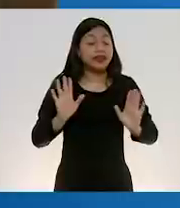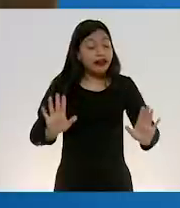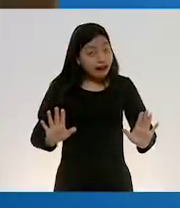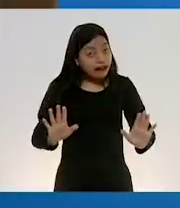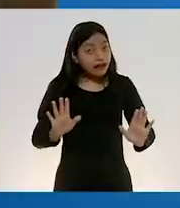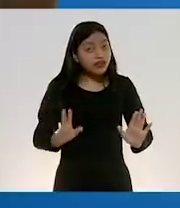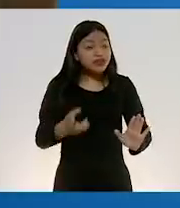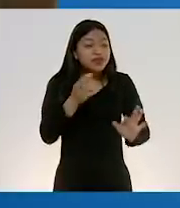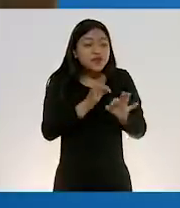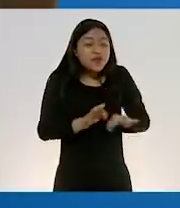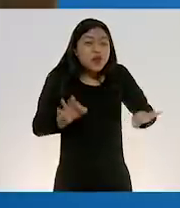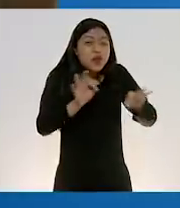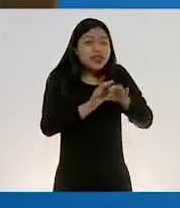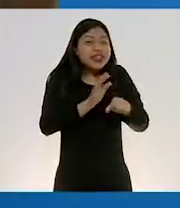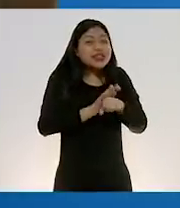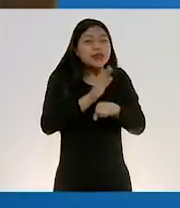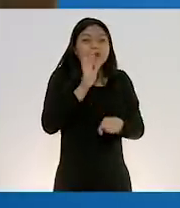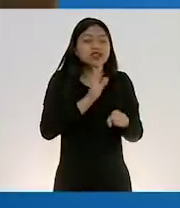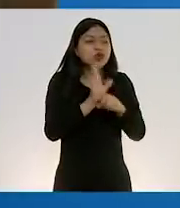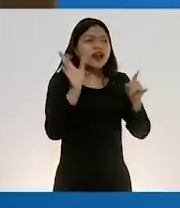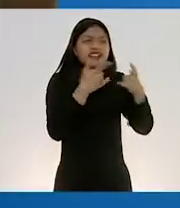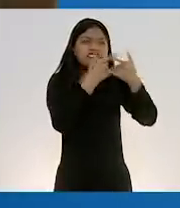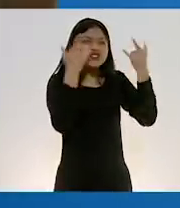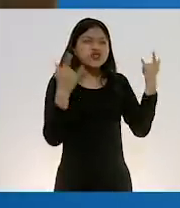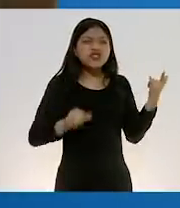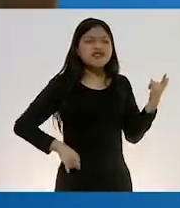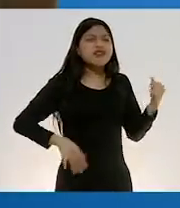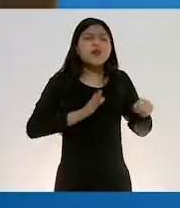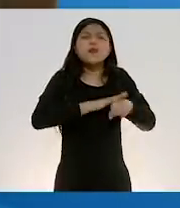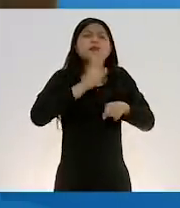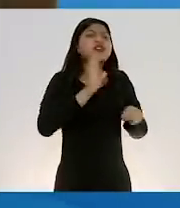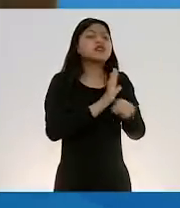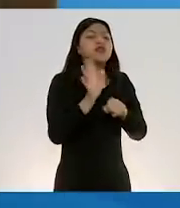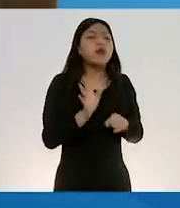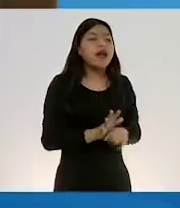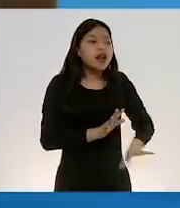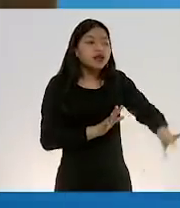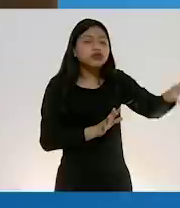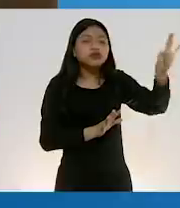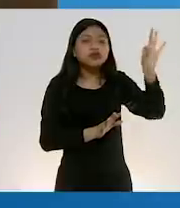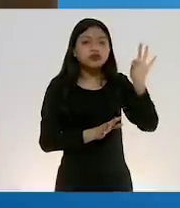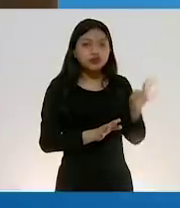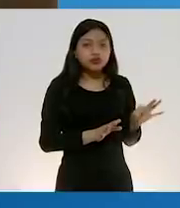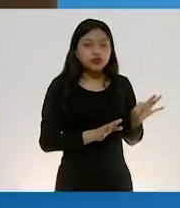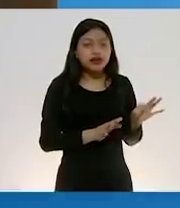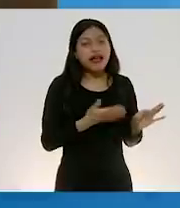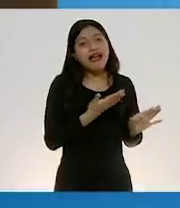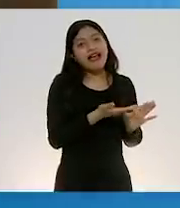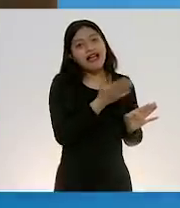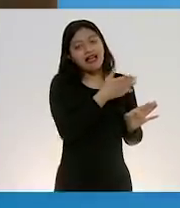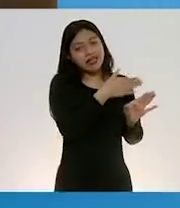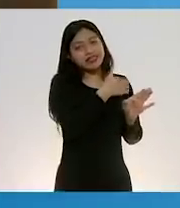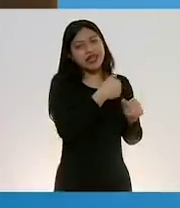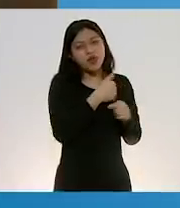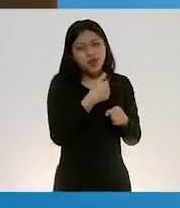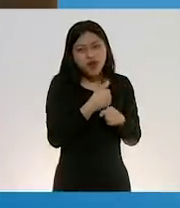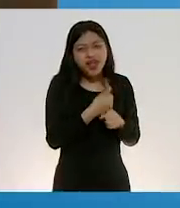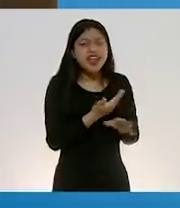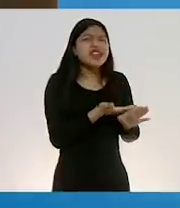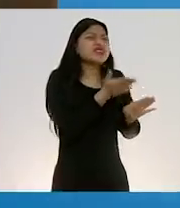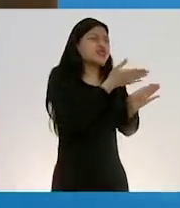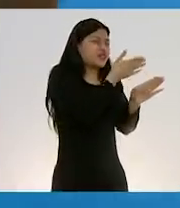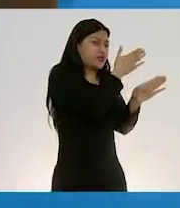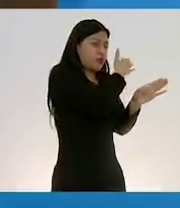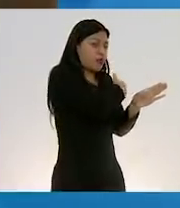lo que en verdad nos atrae, lo que nos seduce, es encontrar en nuestros bisabuelos o tatarabuelos